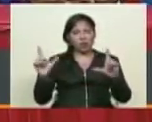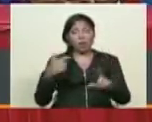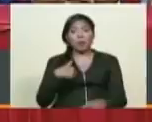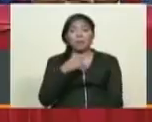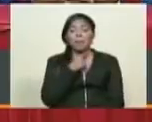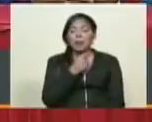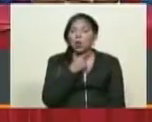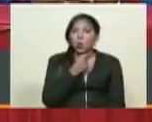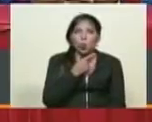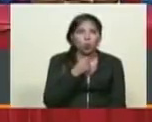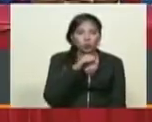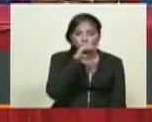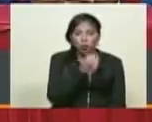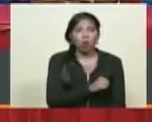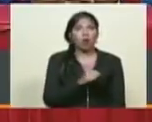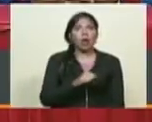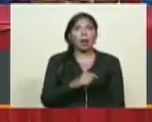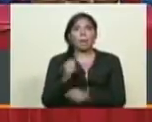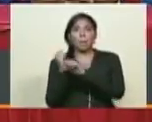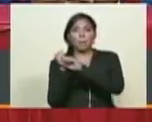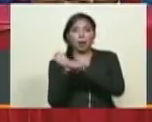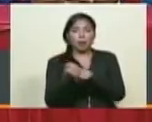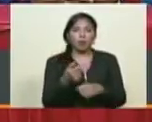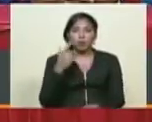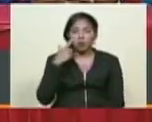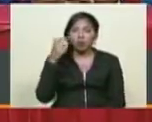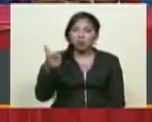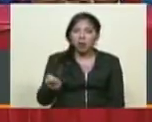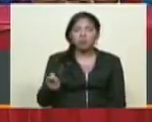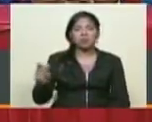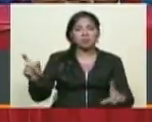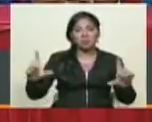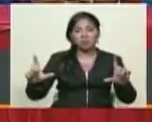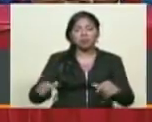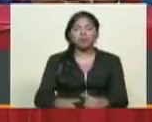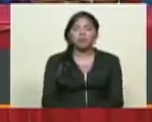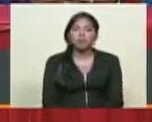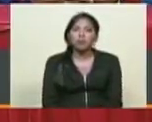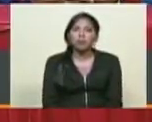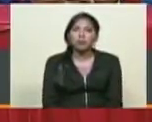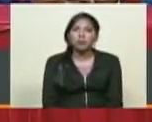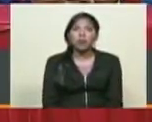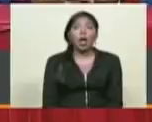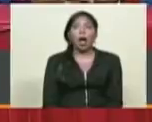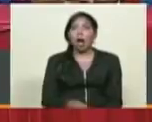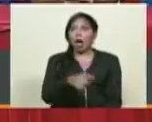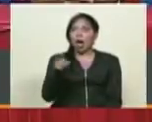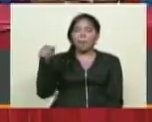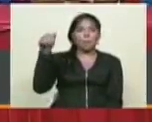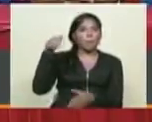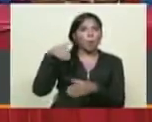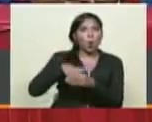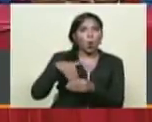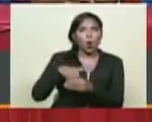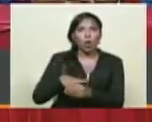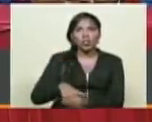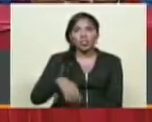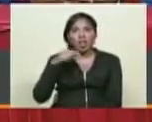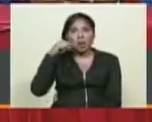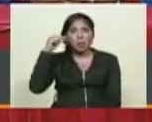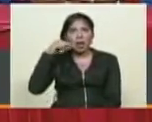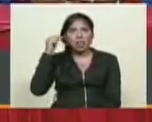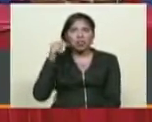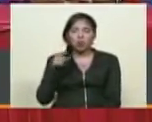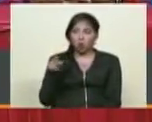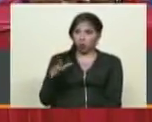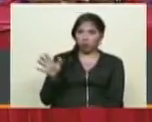ejemplo, yo me metí en ESPN para ver cómo iba bateando Altuve. Y lo primero que salía, vota por los amarillos. Dios me cuide. ¿Cómo los